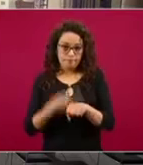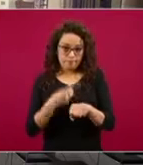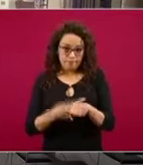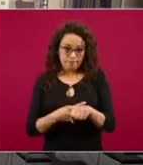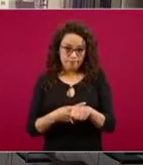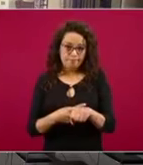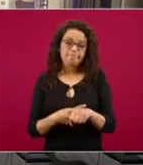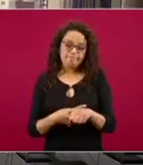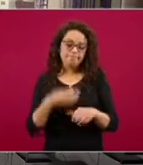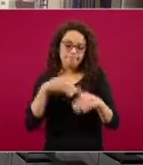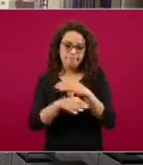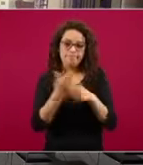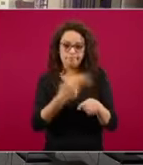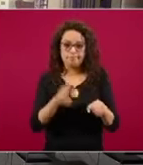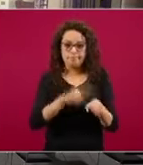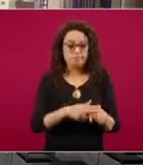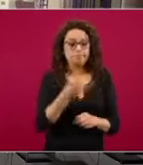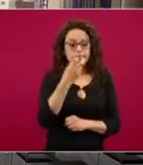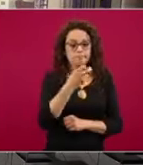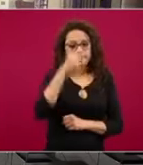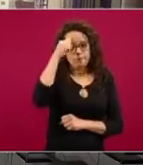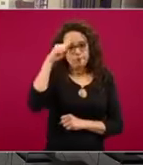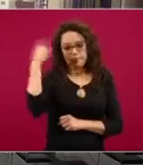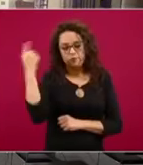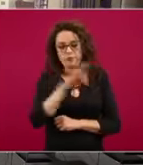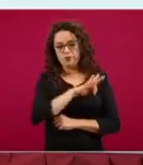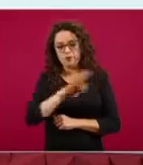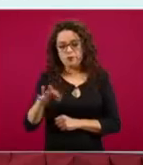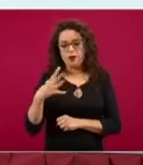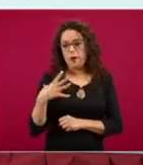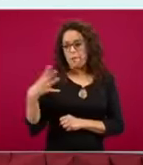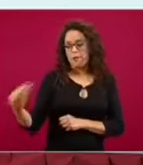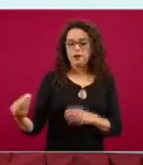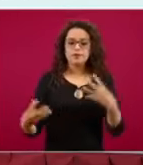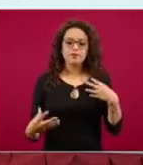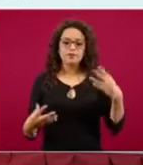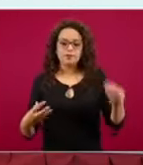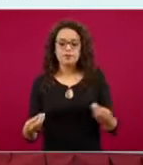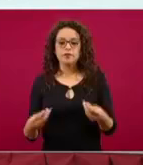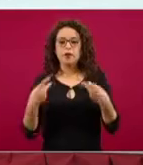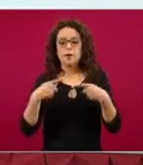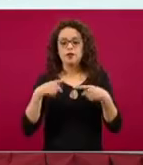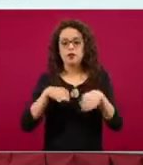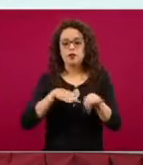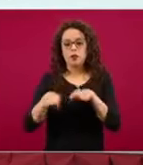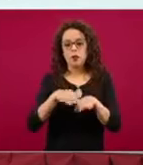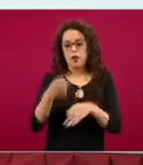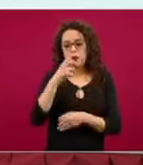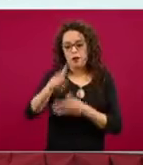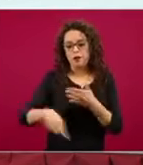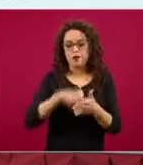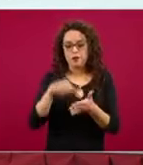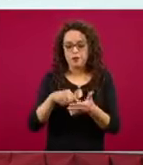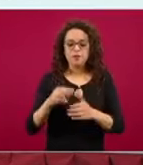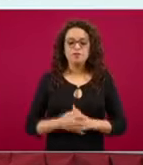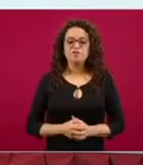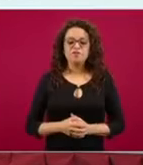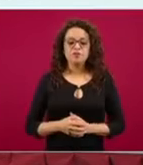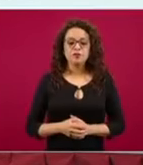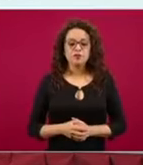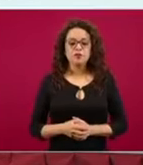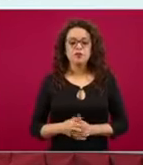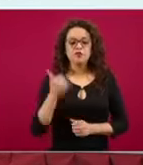esto también en su momento puede contribuir al contagio entre las personas que están al interior de estas áreas. Ya con mucha